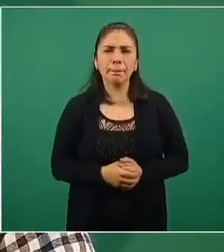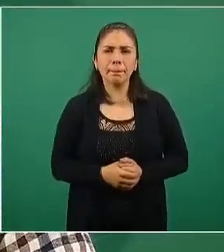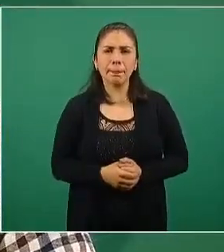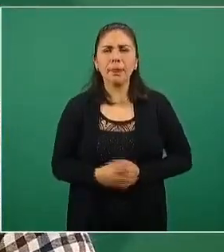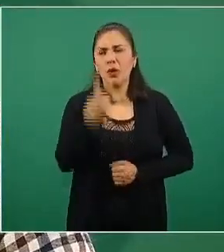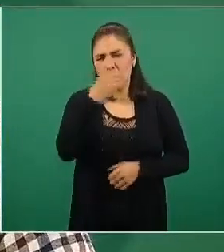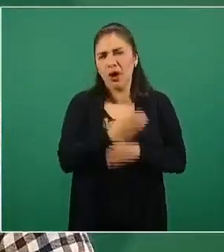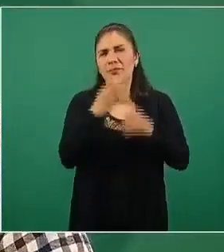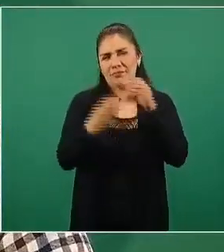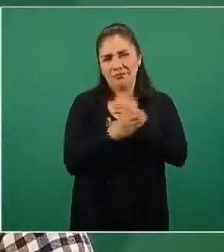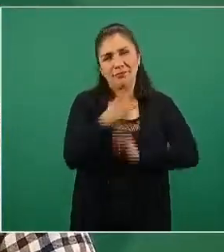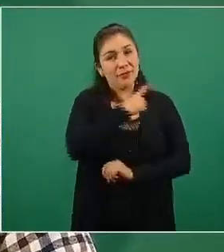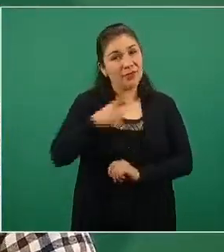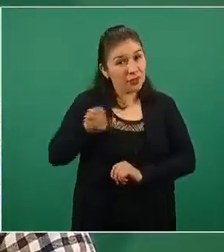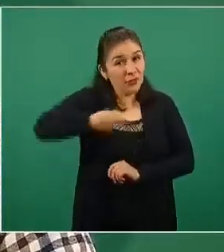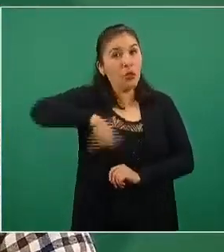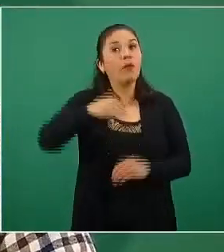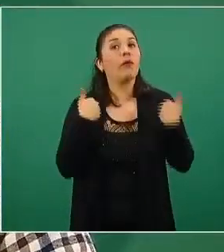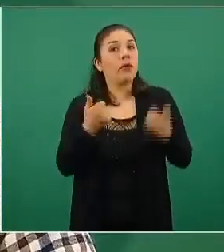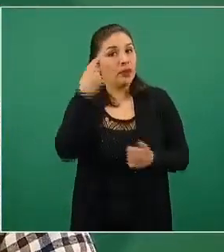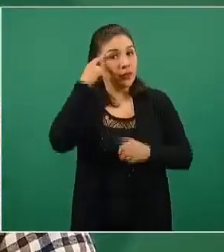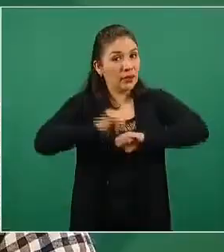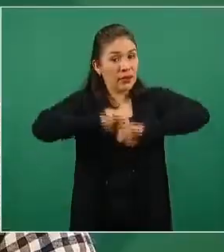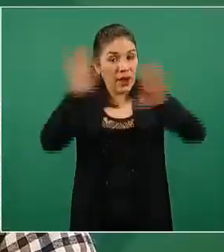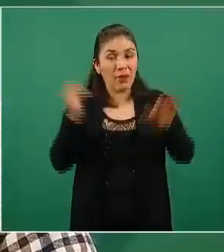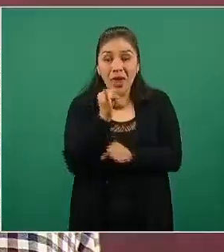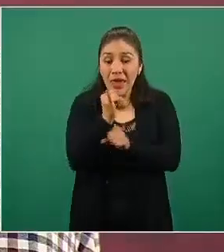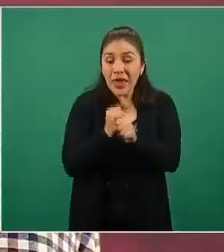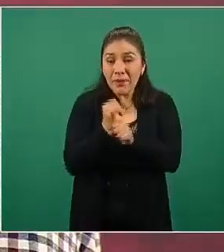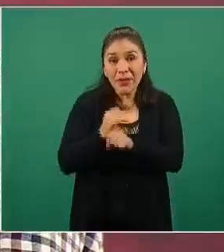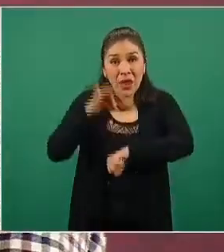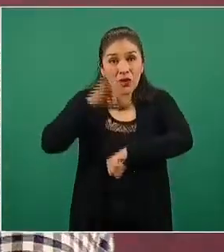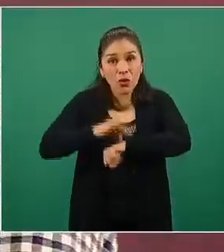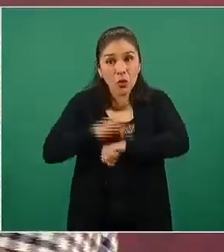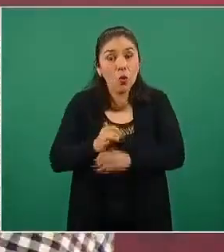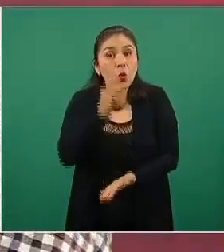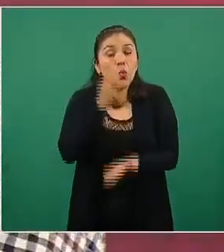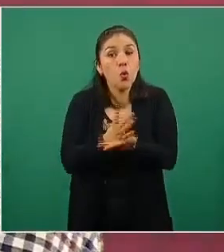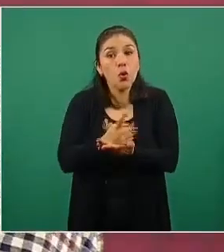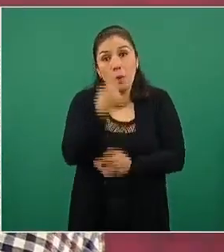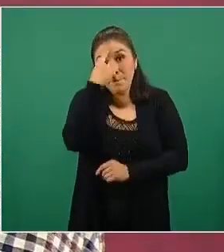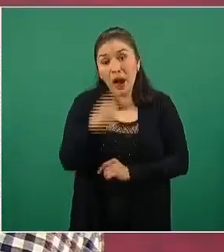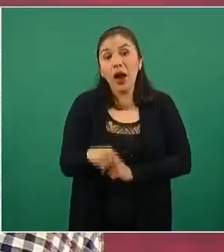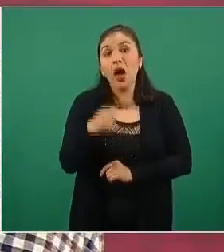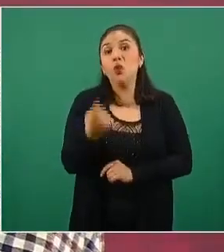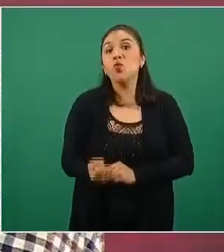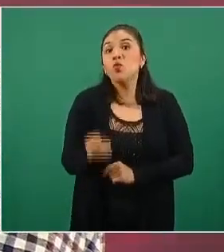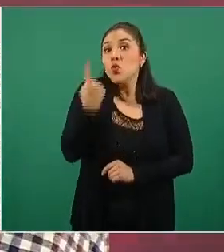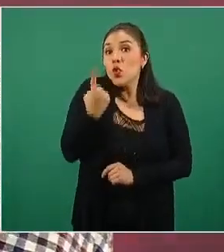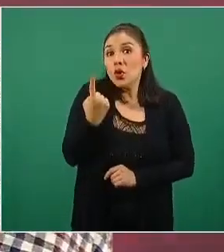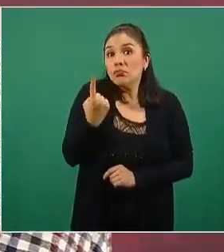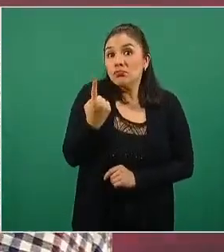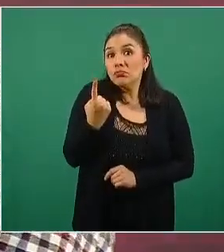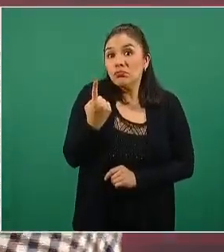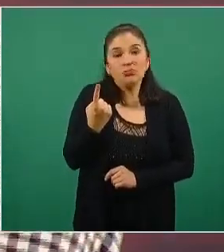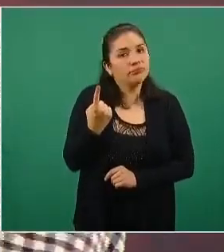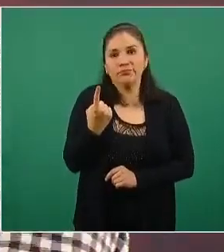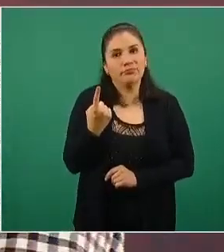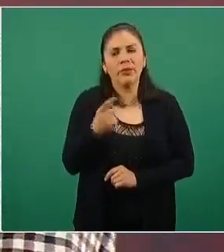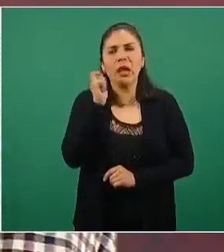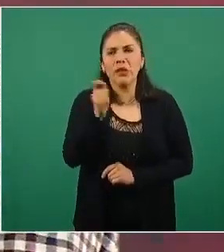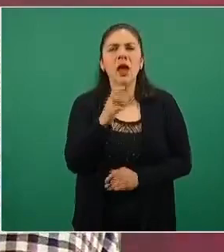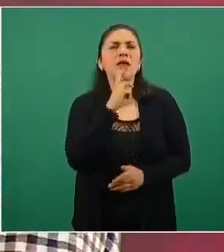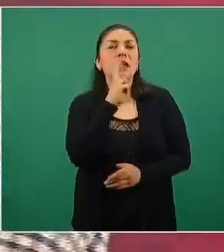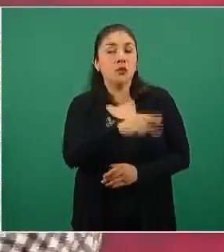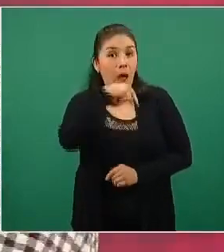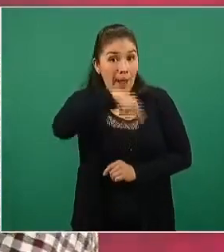una cosa que debemos tener clara: la investigación clínica no se hace solo para uso local. Entonces, no es de que los